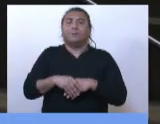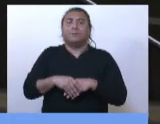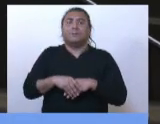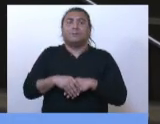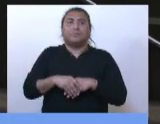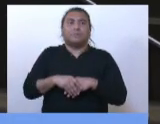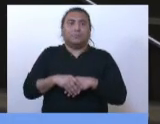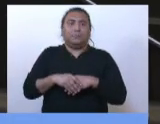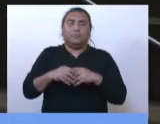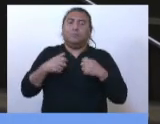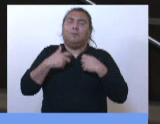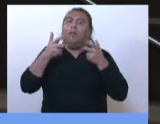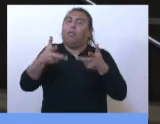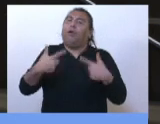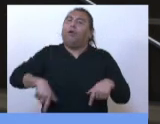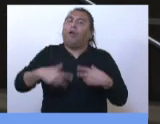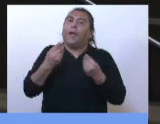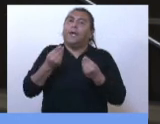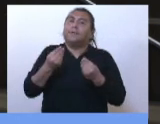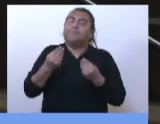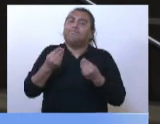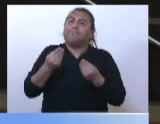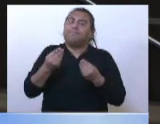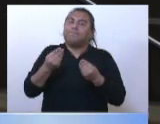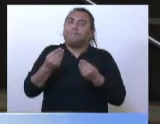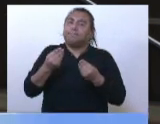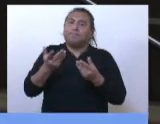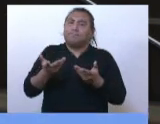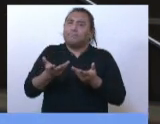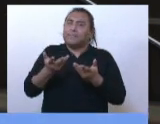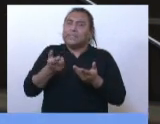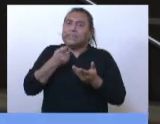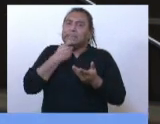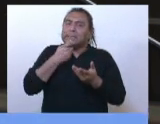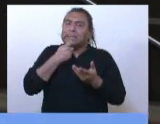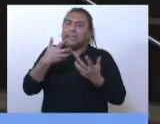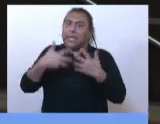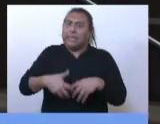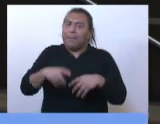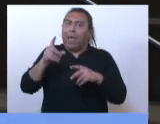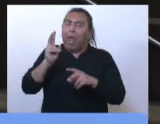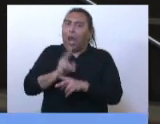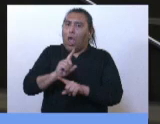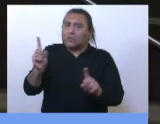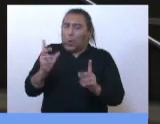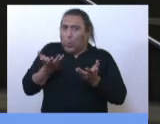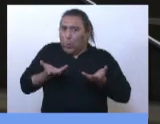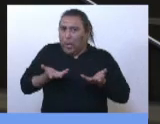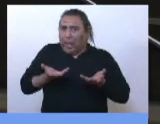yo digo que este y él el sistema no se cuida en su integralidad